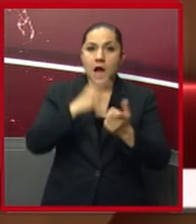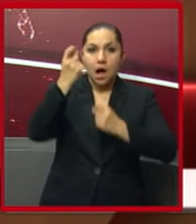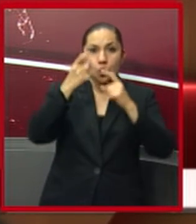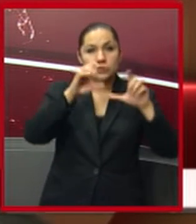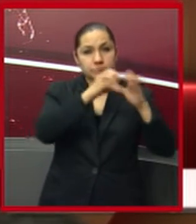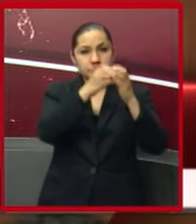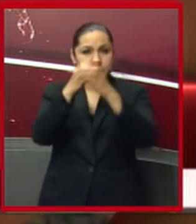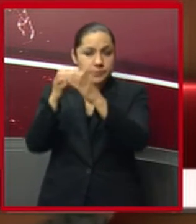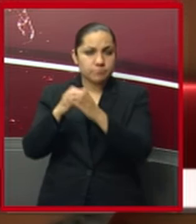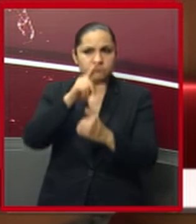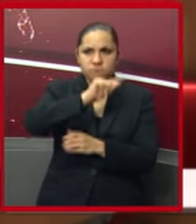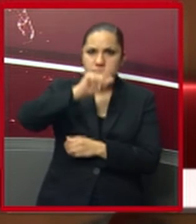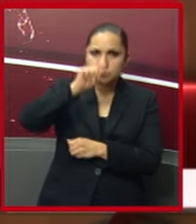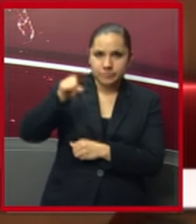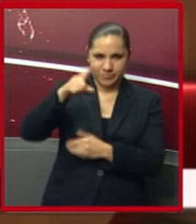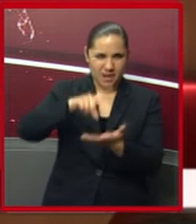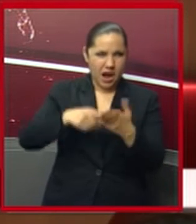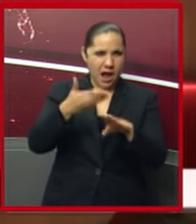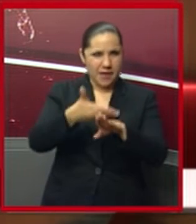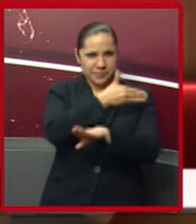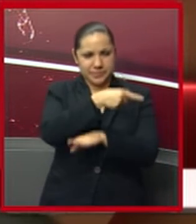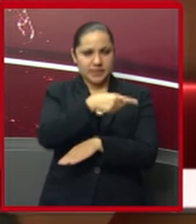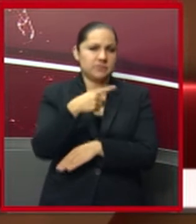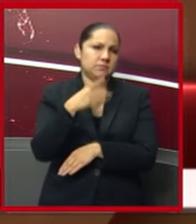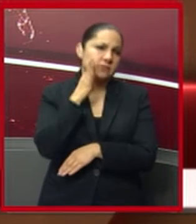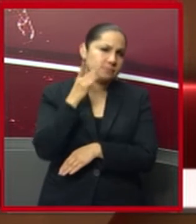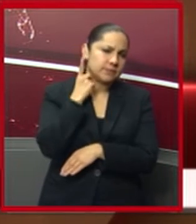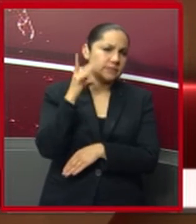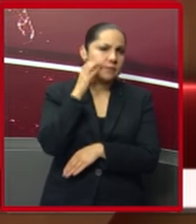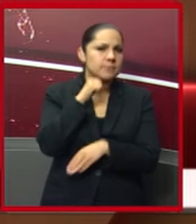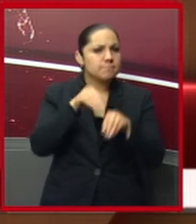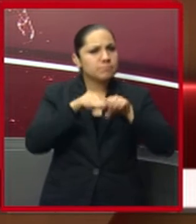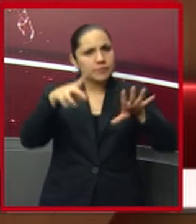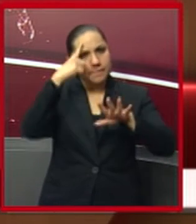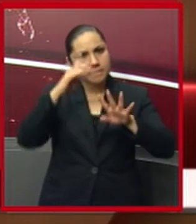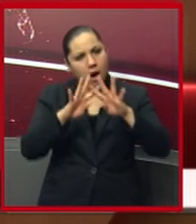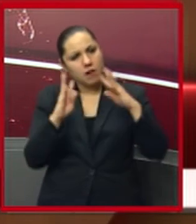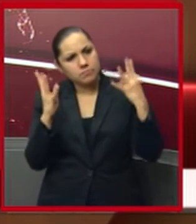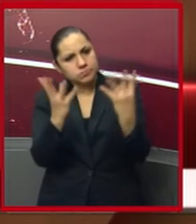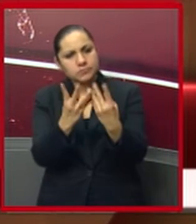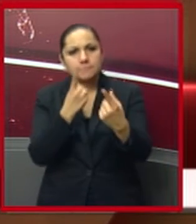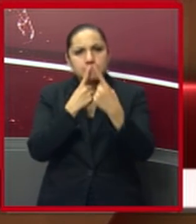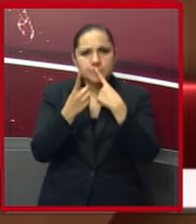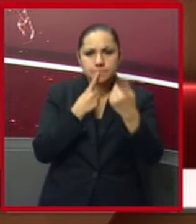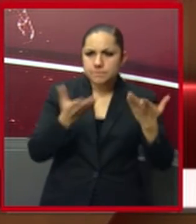civiles participantes en las audiencias públicas celebradas en el Congreso Federal.